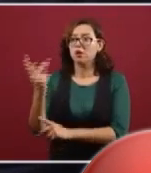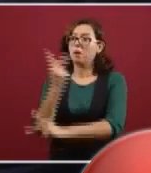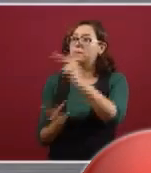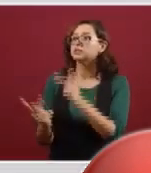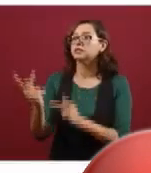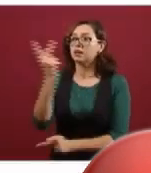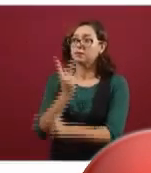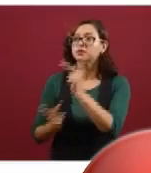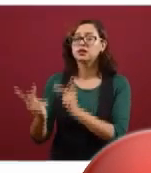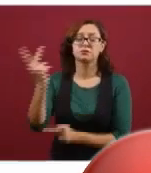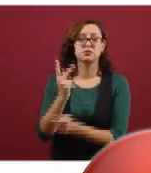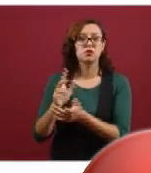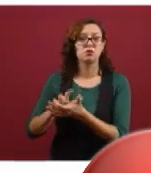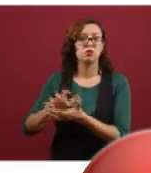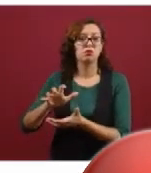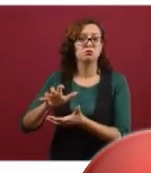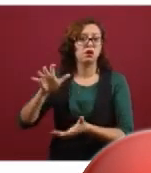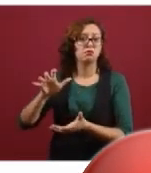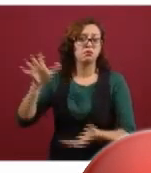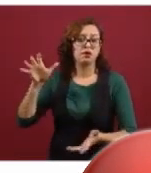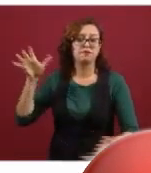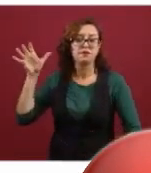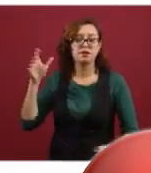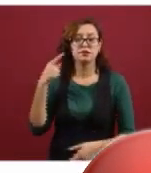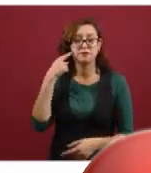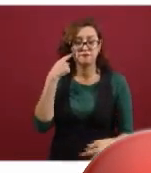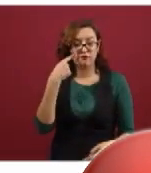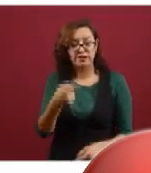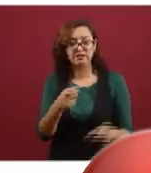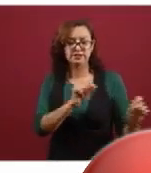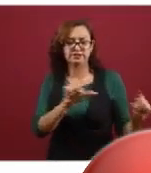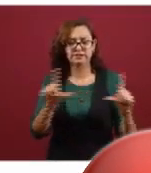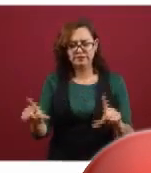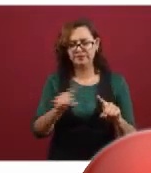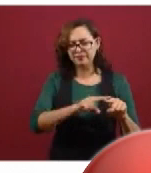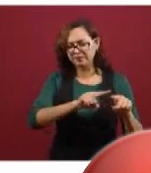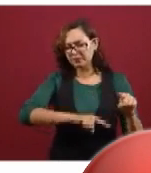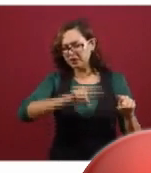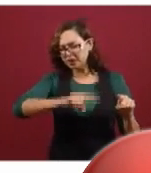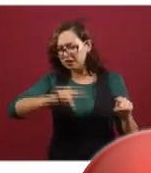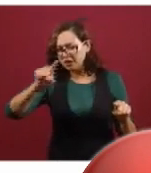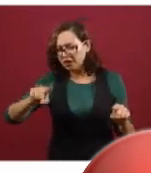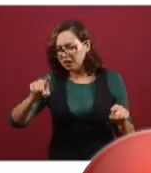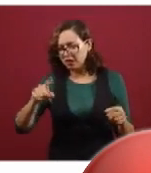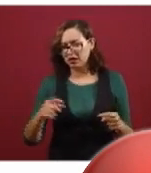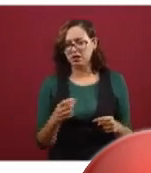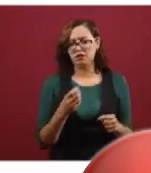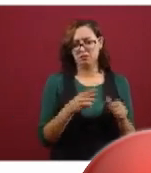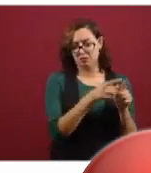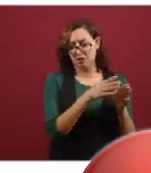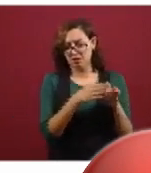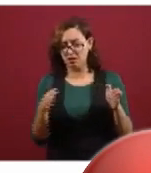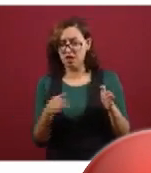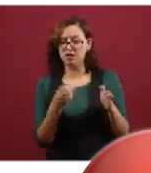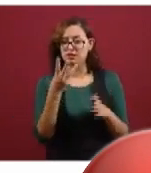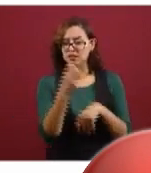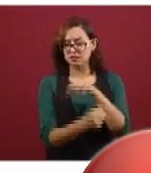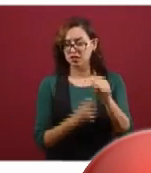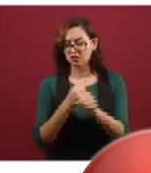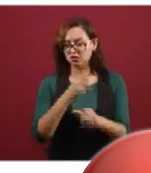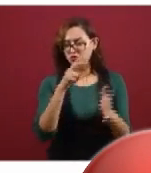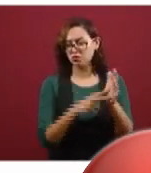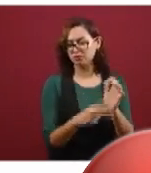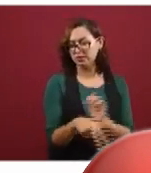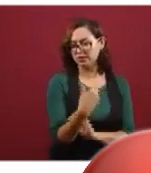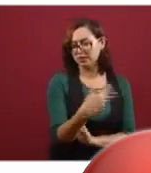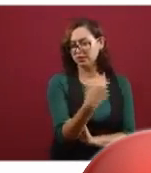gráfica podemos observar que en solo 3 años, de 2013 a 2016,